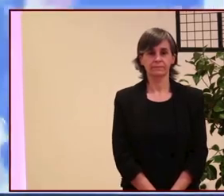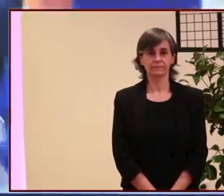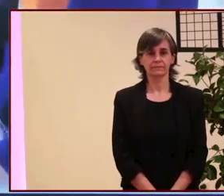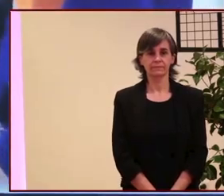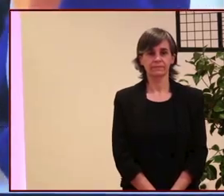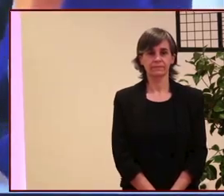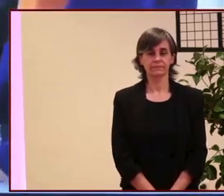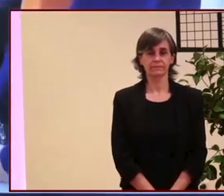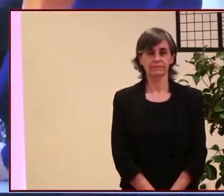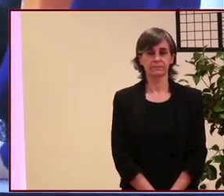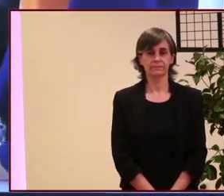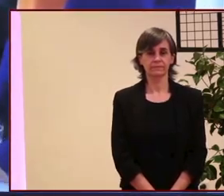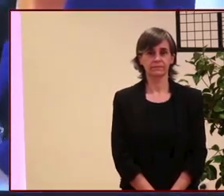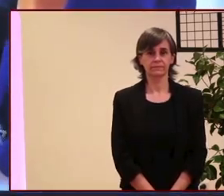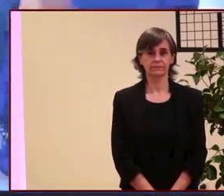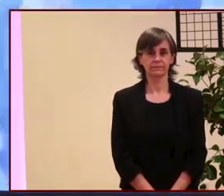i